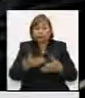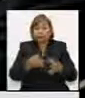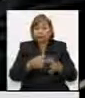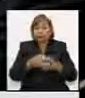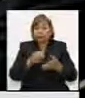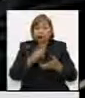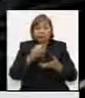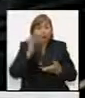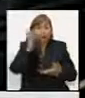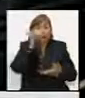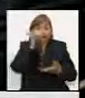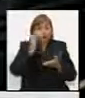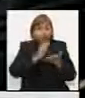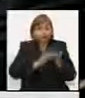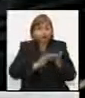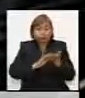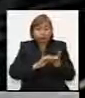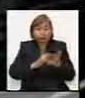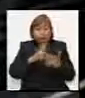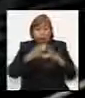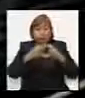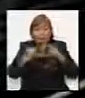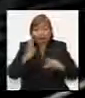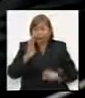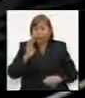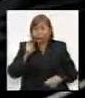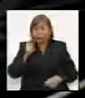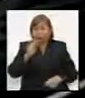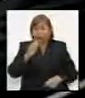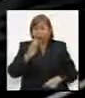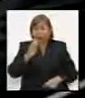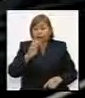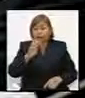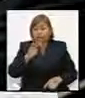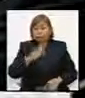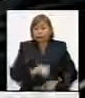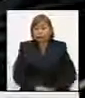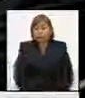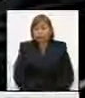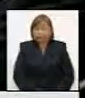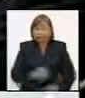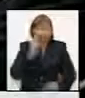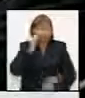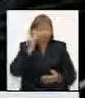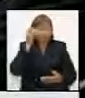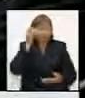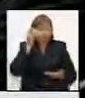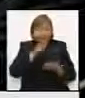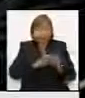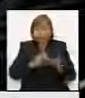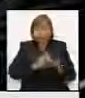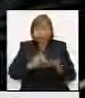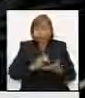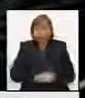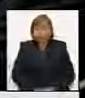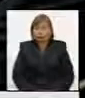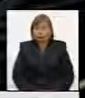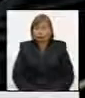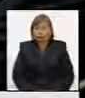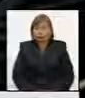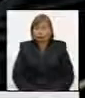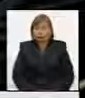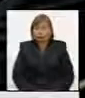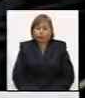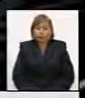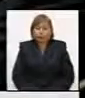años, sobre todo por el desarrollo de la tecnología de celulares inteligentes, ¿no? Otra parte